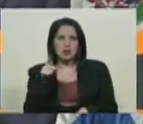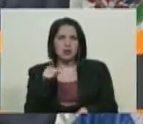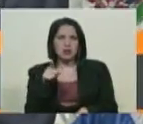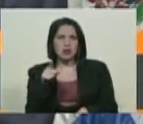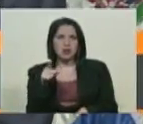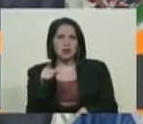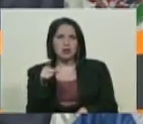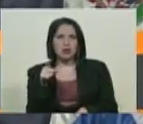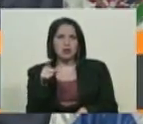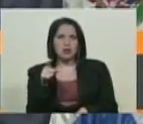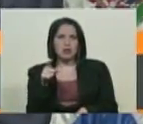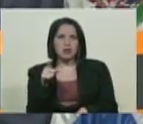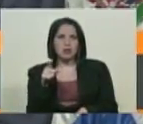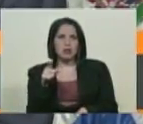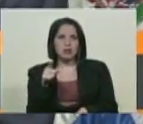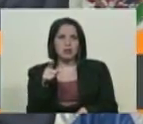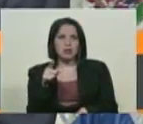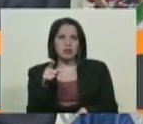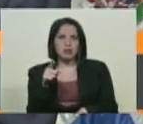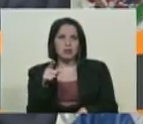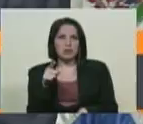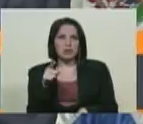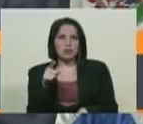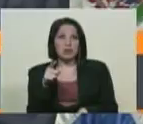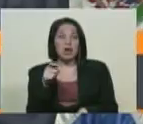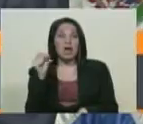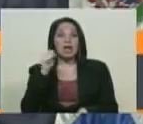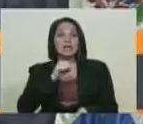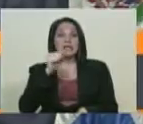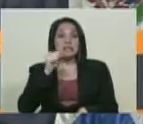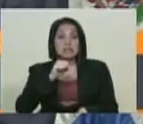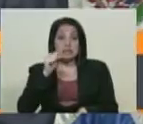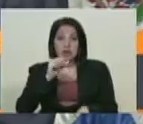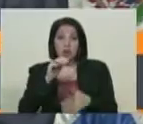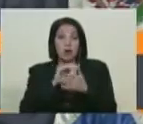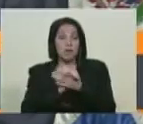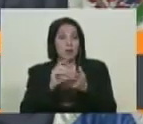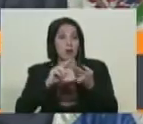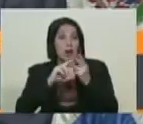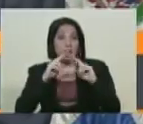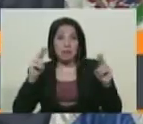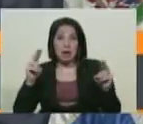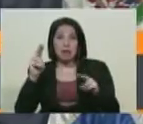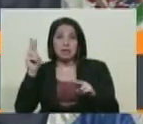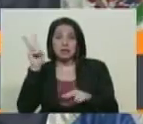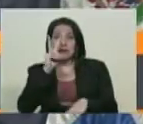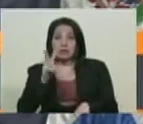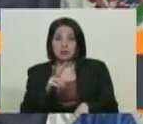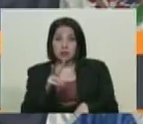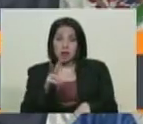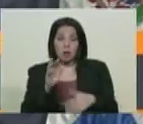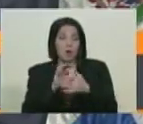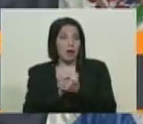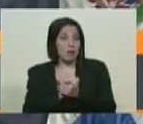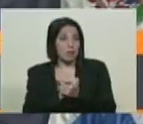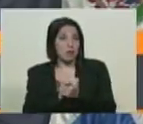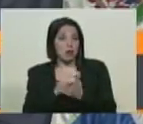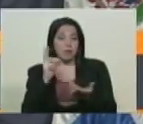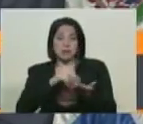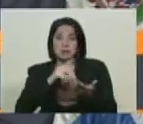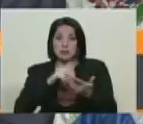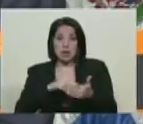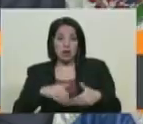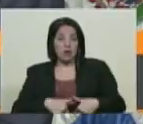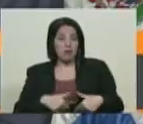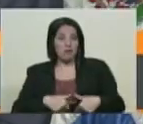que nunca participó. Fíjese, el presidente Leonel Fernández es un amigo de la paz de Venezuela. Es un gran amigo que ha participado en todos los esfuerzos de diálogo que hemos